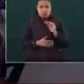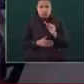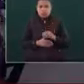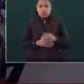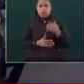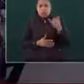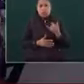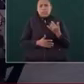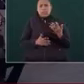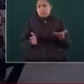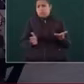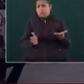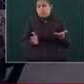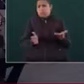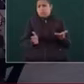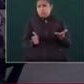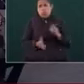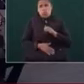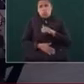¿Qué otra excepción?